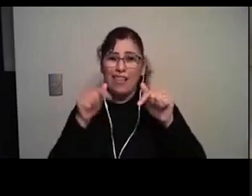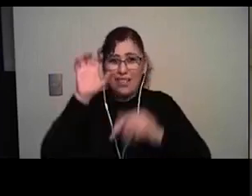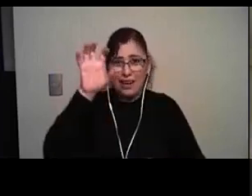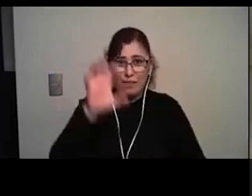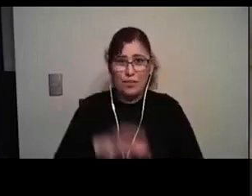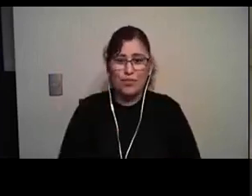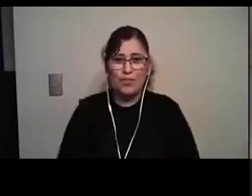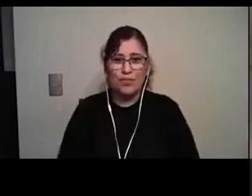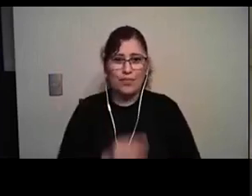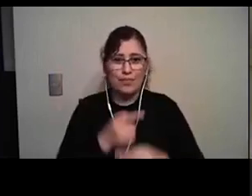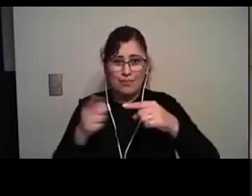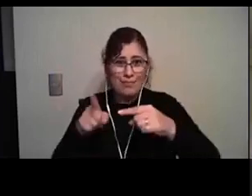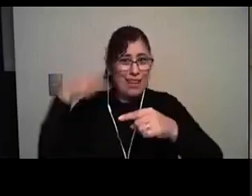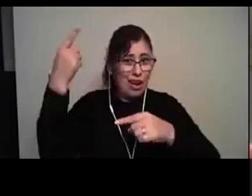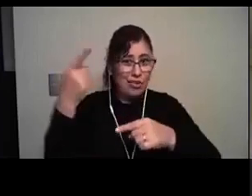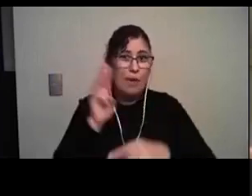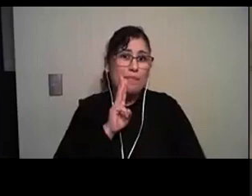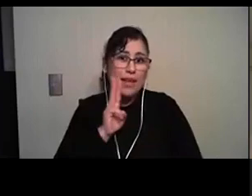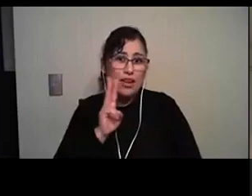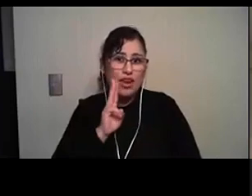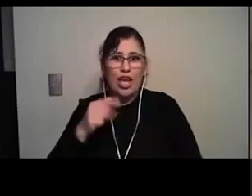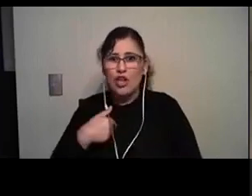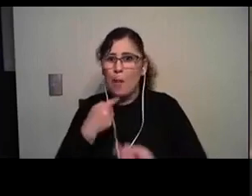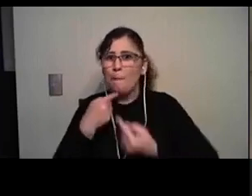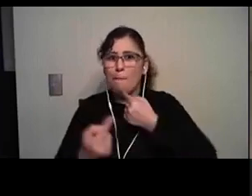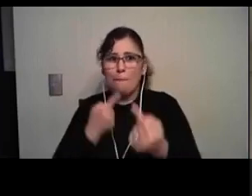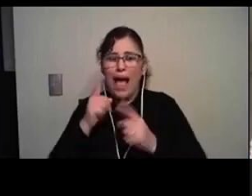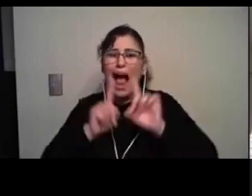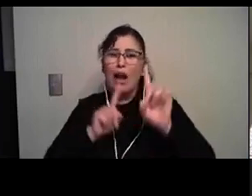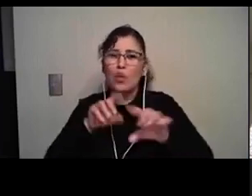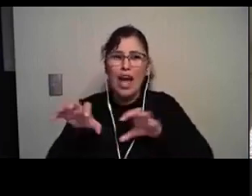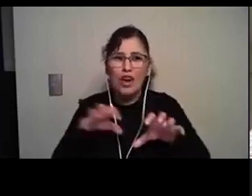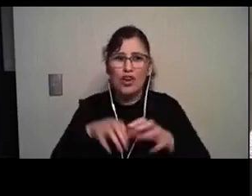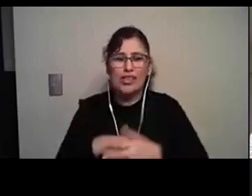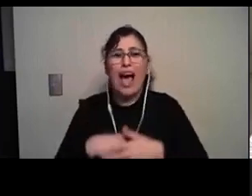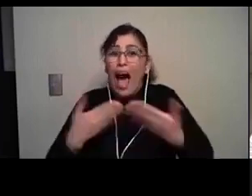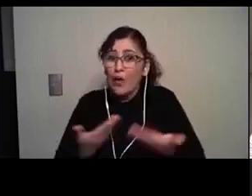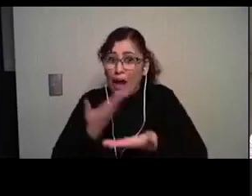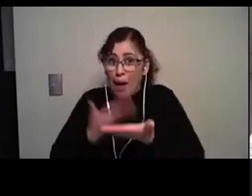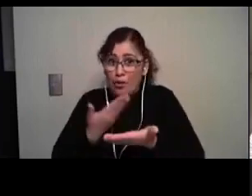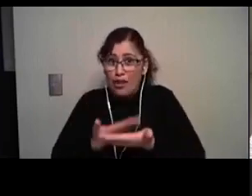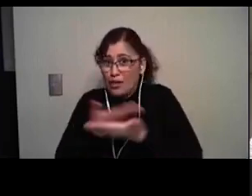asignatura. Entonces, ahí me va a tocar preguntar a mí algunas cosas, así que pregunten todo lo que quieran.